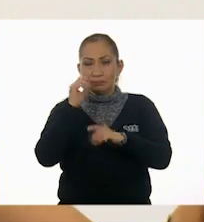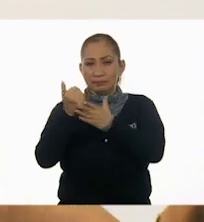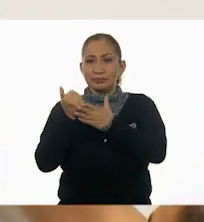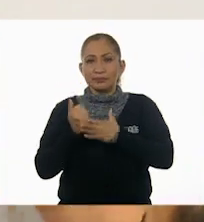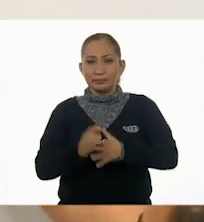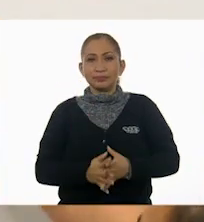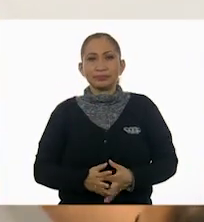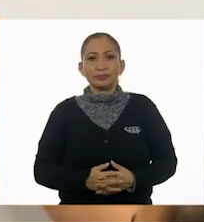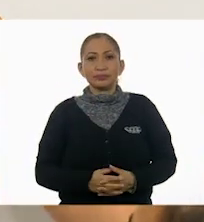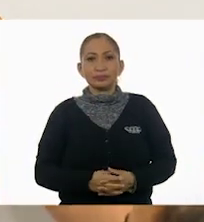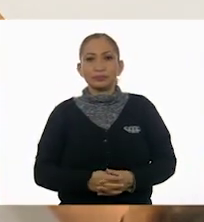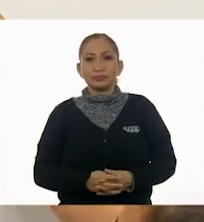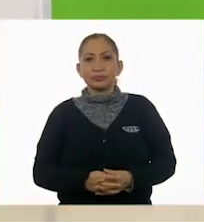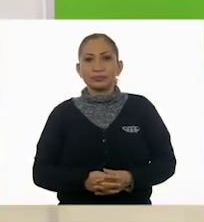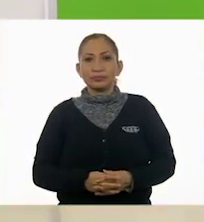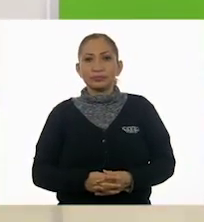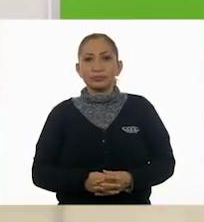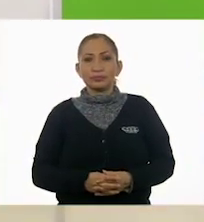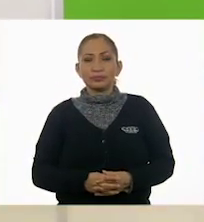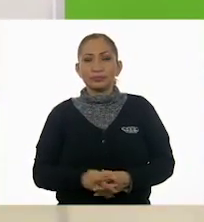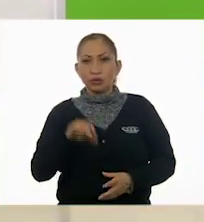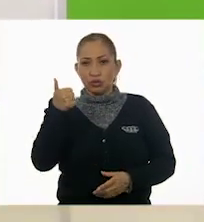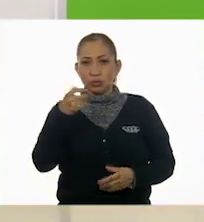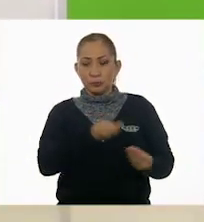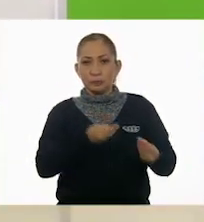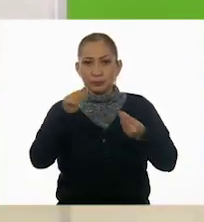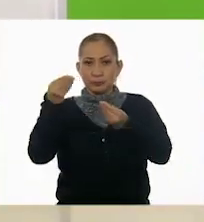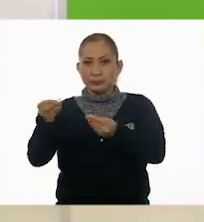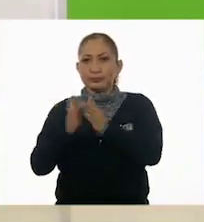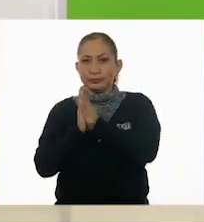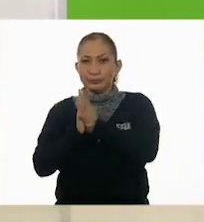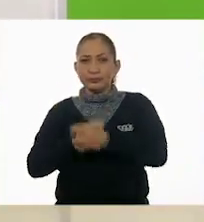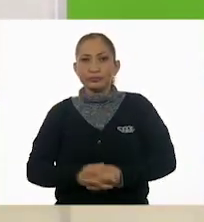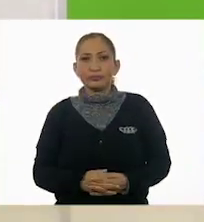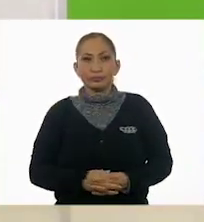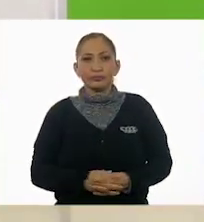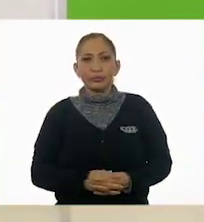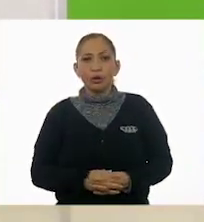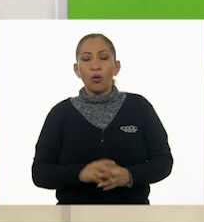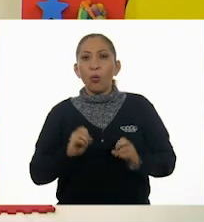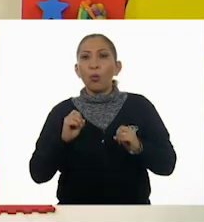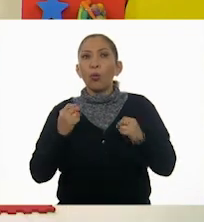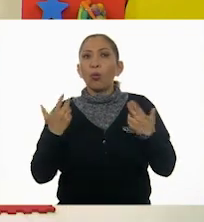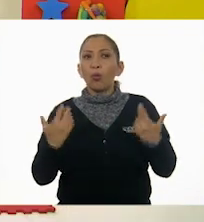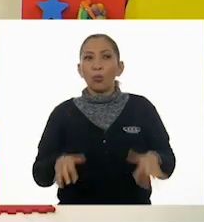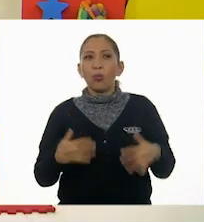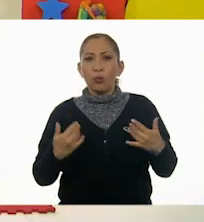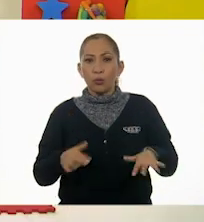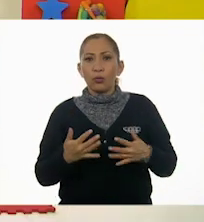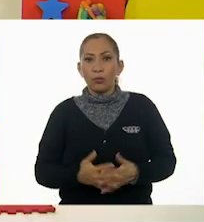Sí. Gracias. Te paso la otra. Sí, por favor. ¡Oh!